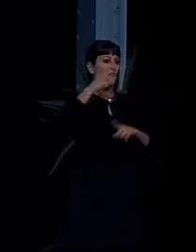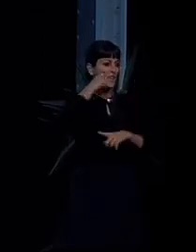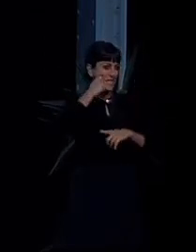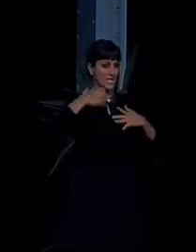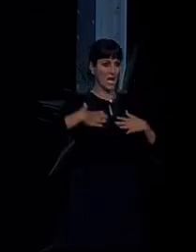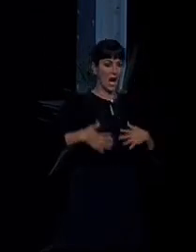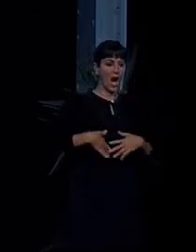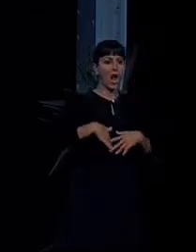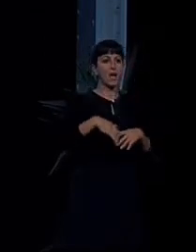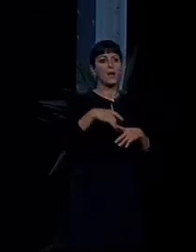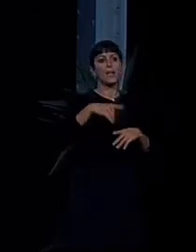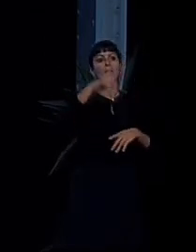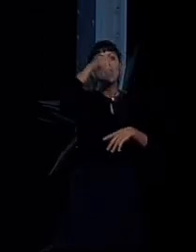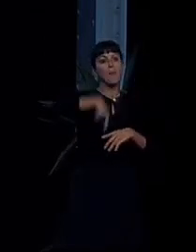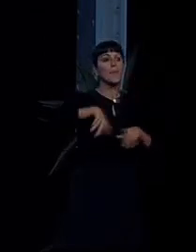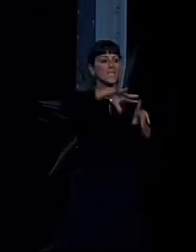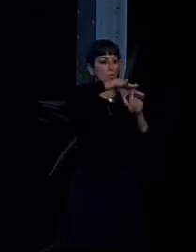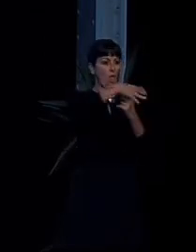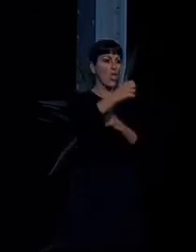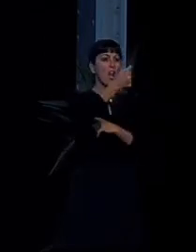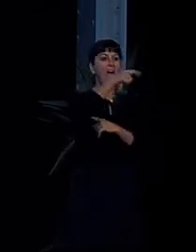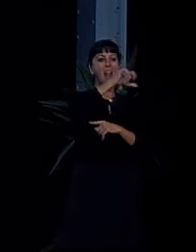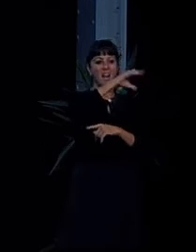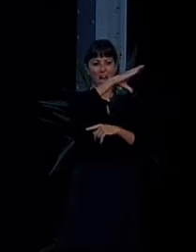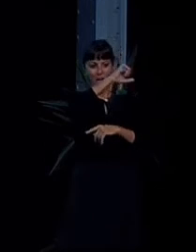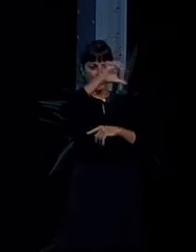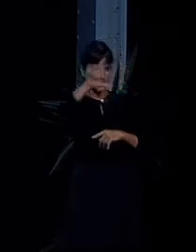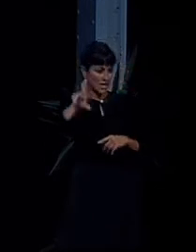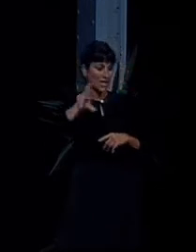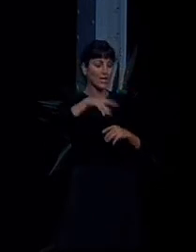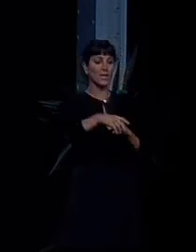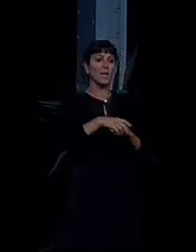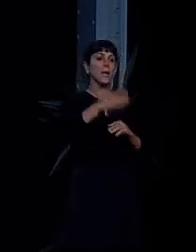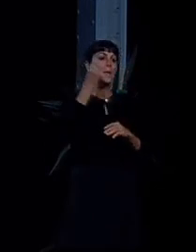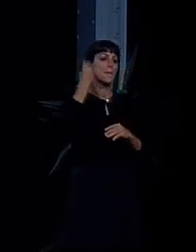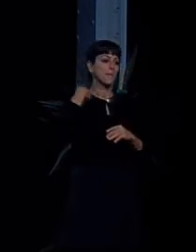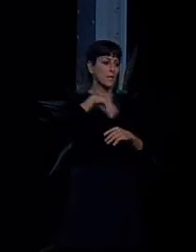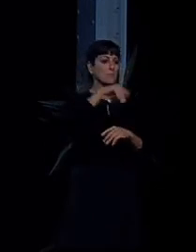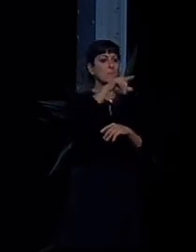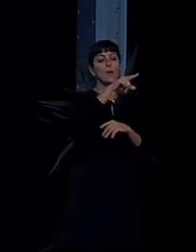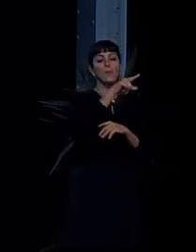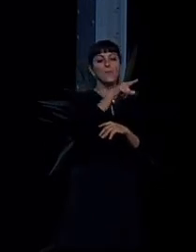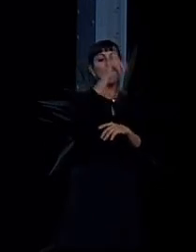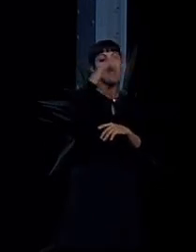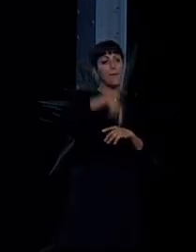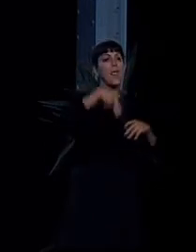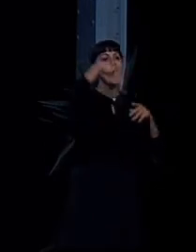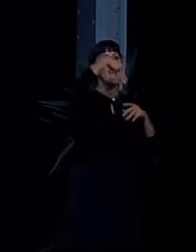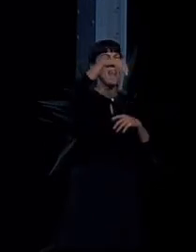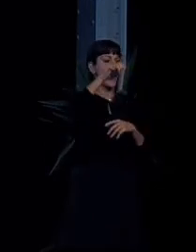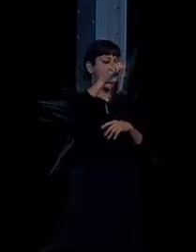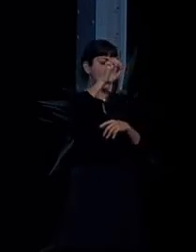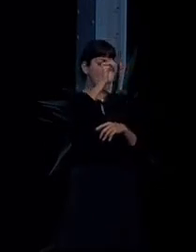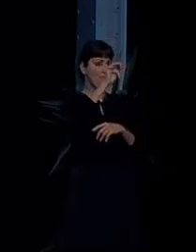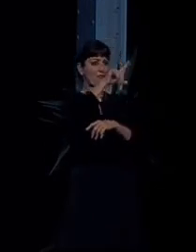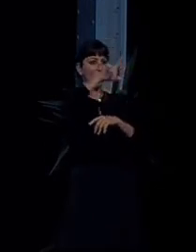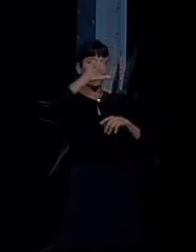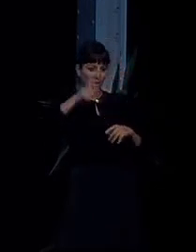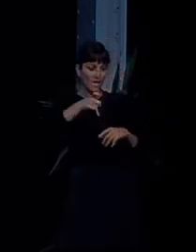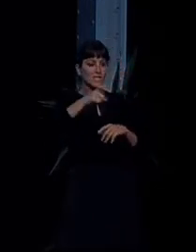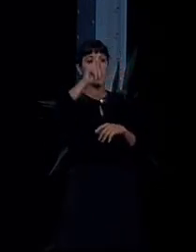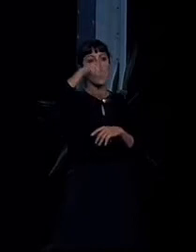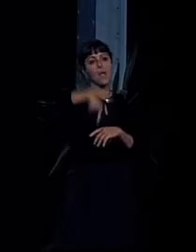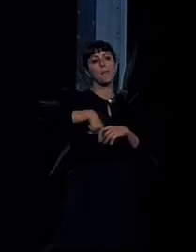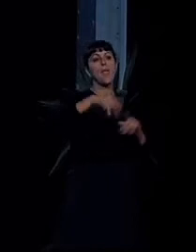la construcció del terror sexual. També té altres publicacions com Netflix i El cas Alcàsser, una reflexió feminista